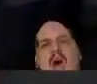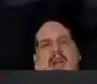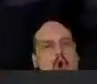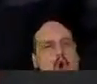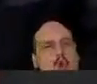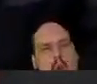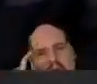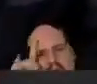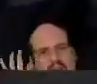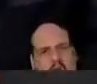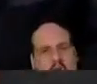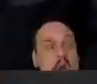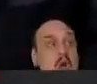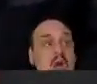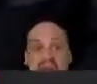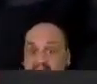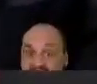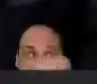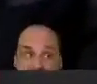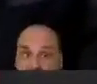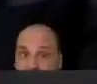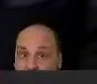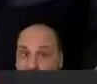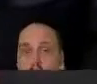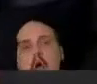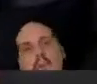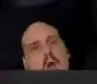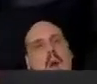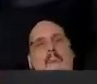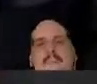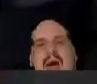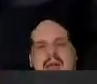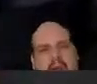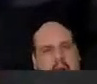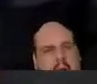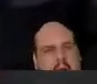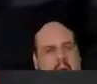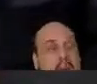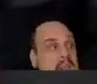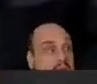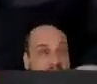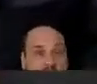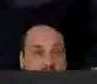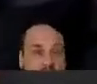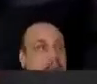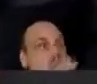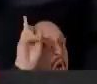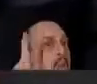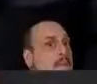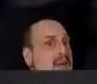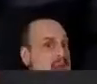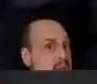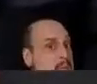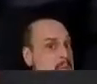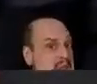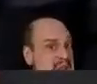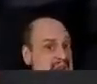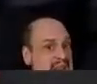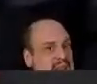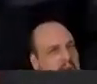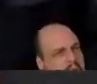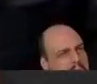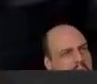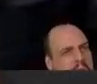arma las listas Sergio maa no es casta pero lleva una vicepresidenta de la casta militar no es casta pero ya se mudó a un barrio